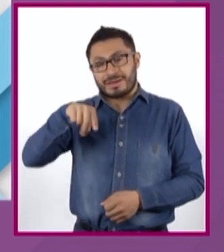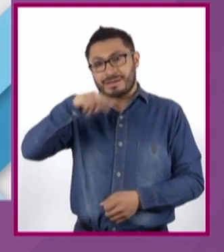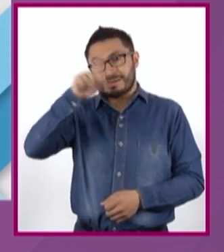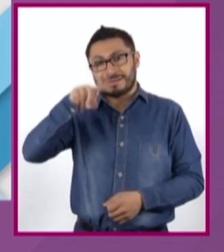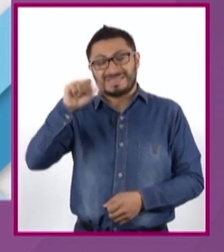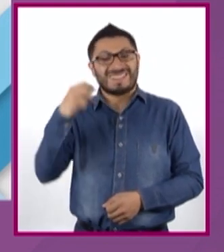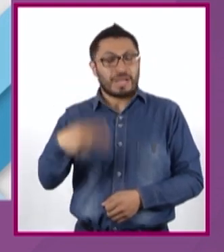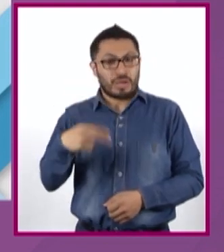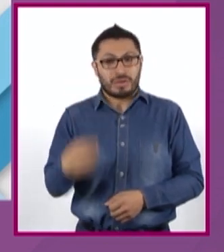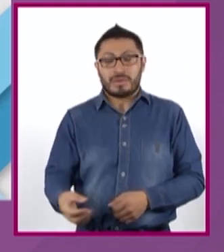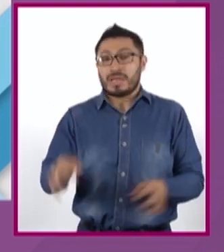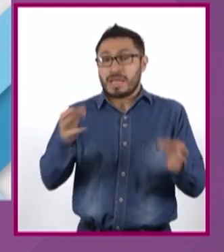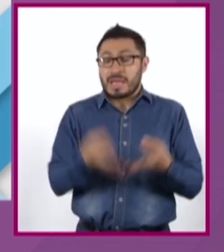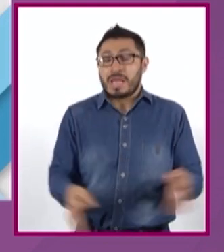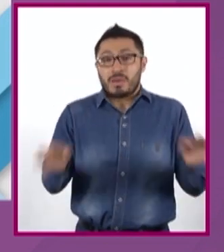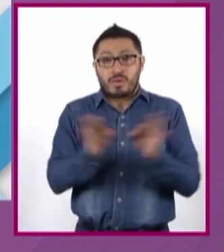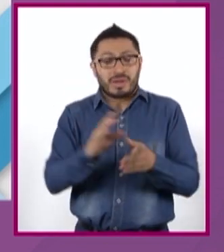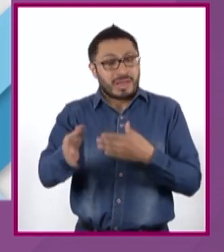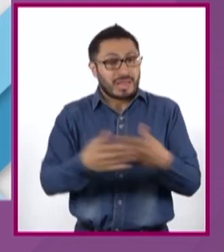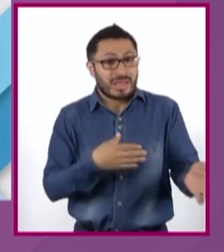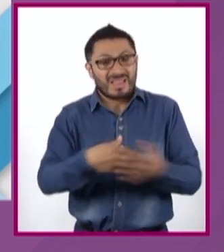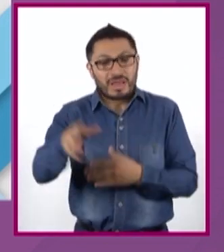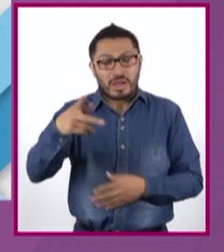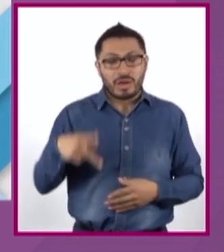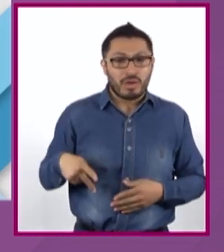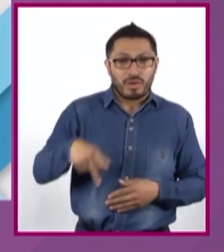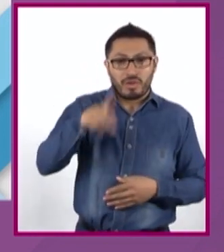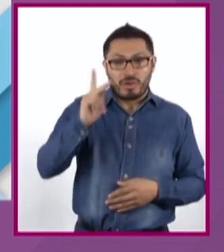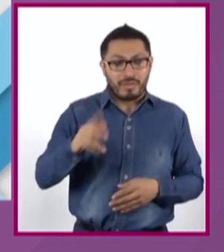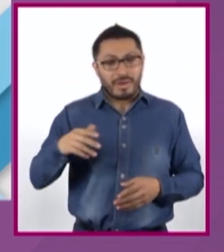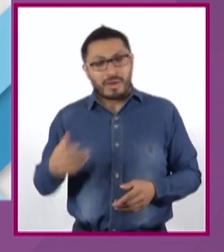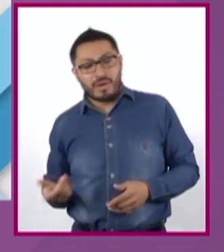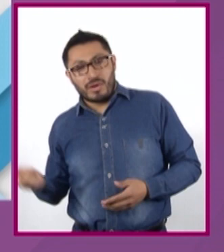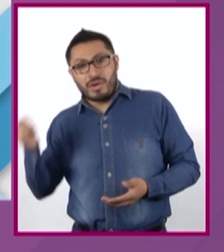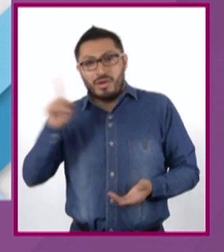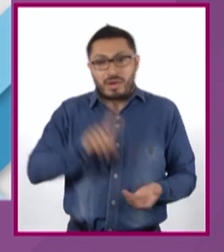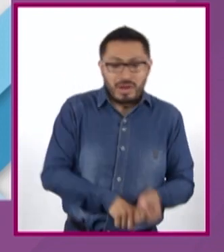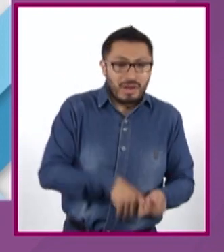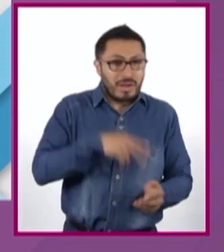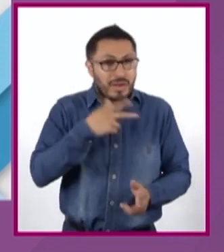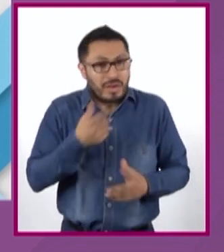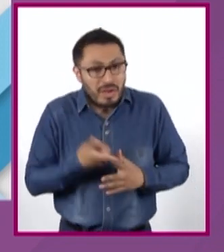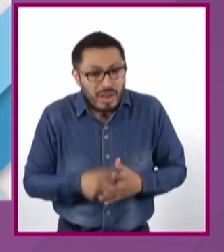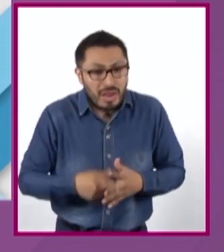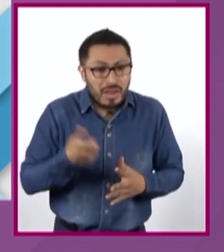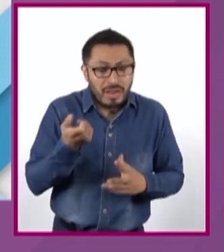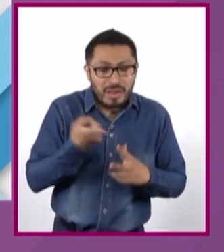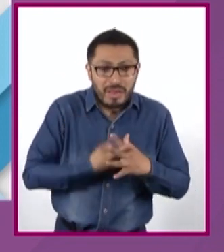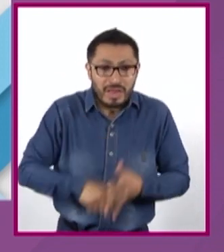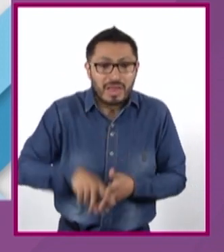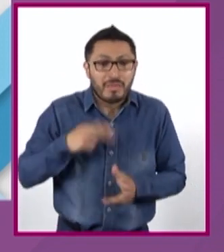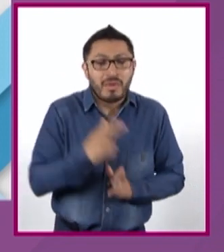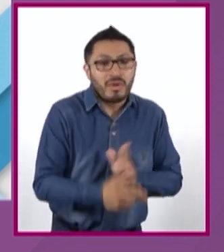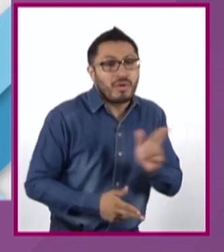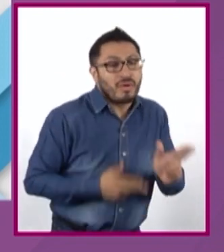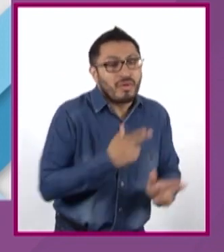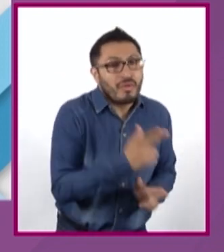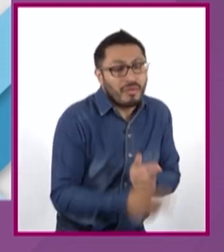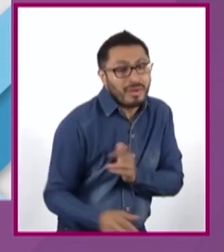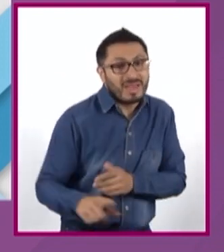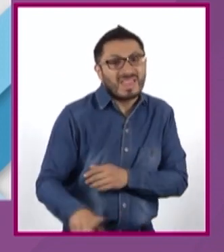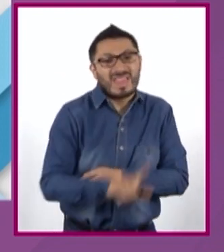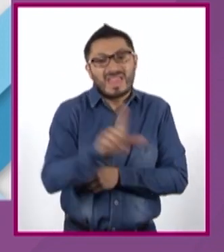modernidad. Sin embargo, con la introducción de los ferrocarriles y la desecación de los lagos,